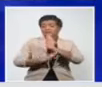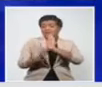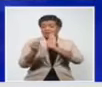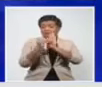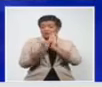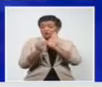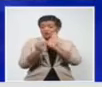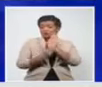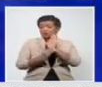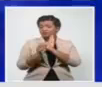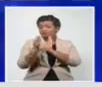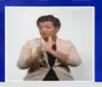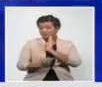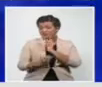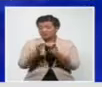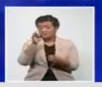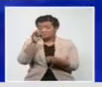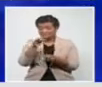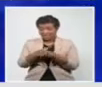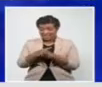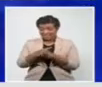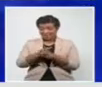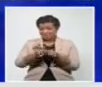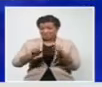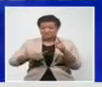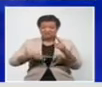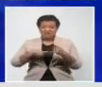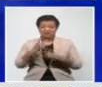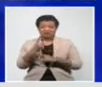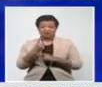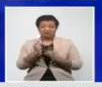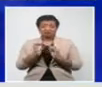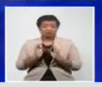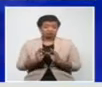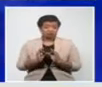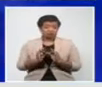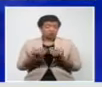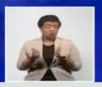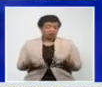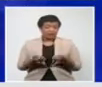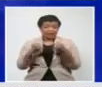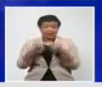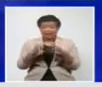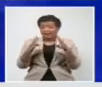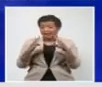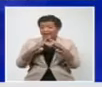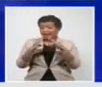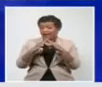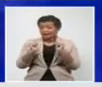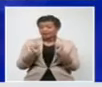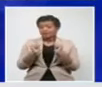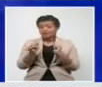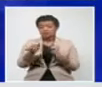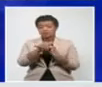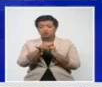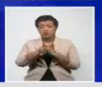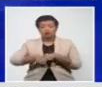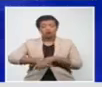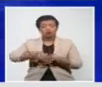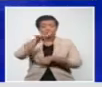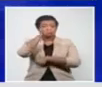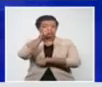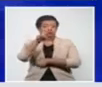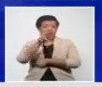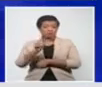lugar, que se pondrán en vigor a partir de mañana, relacionadas con el aislamiento y la reducción de frecuencias de vuelo. Nos las